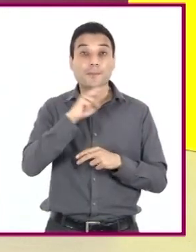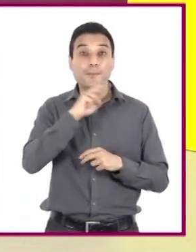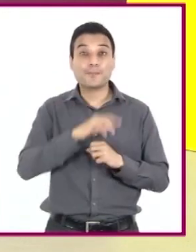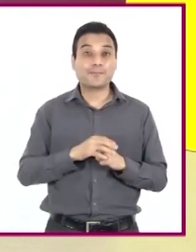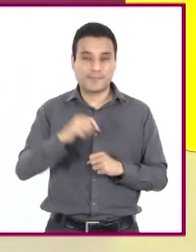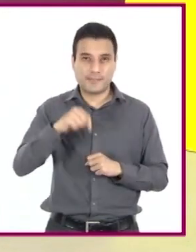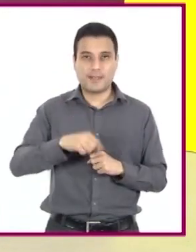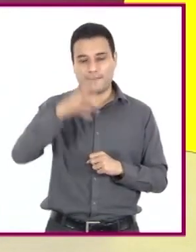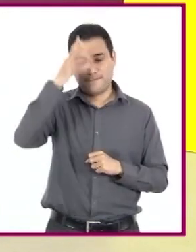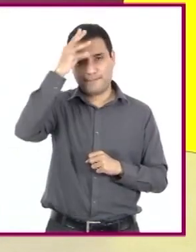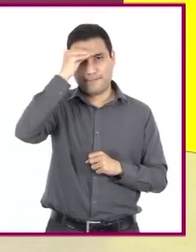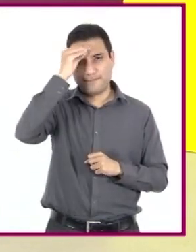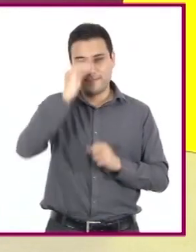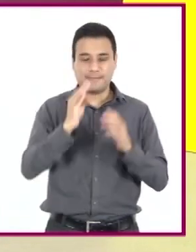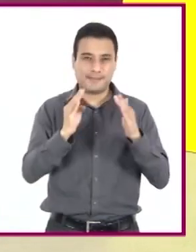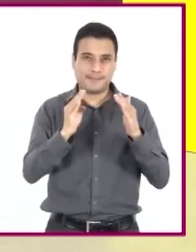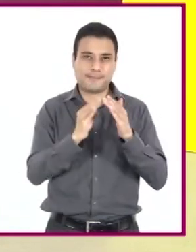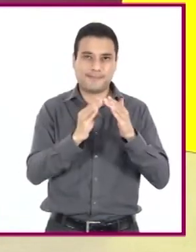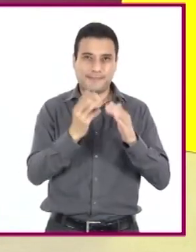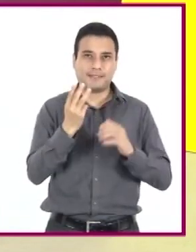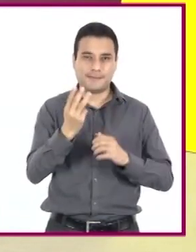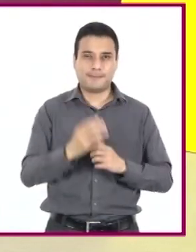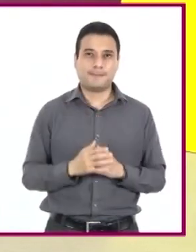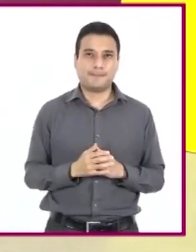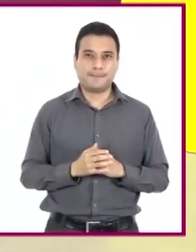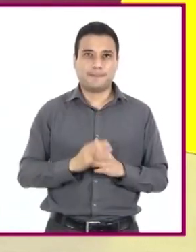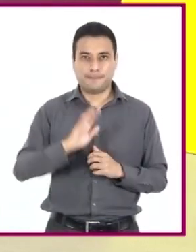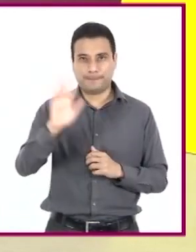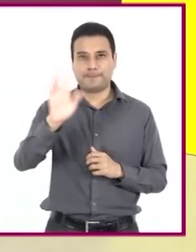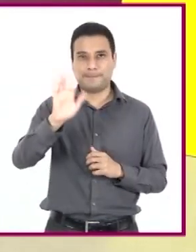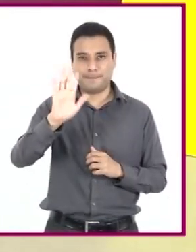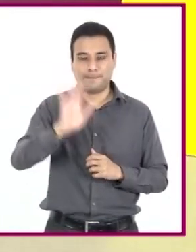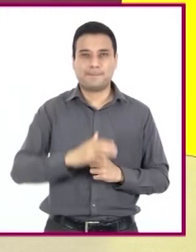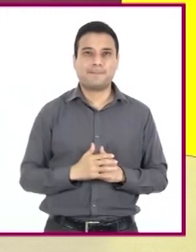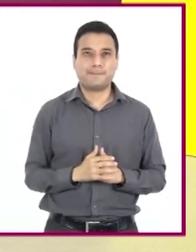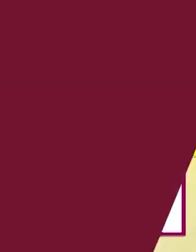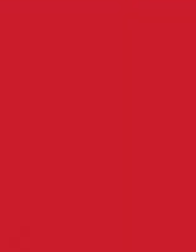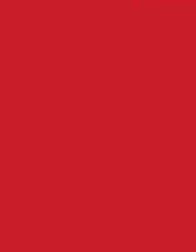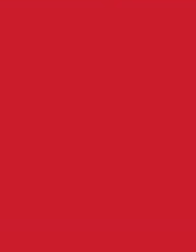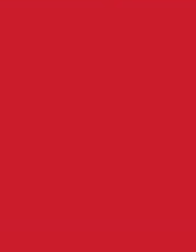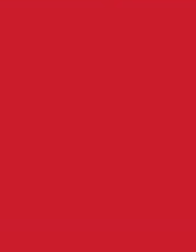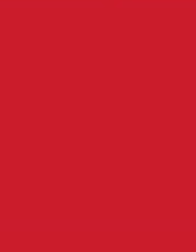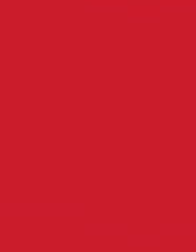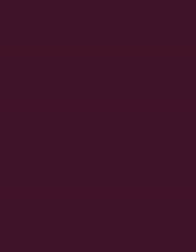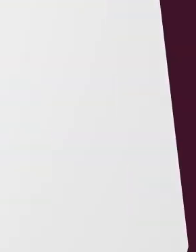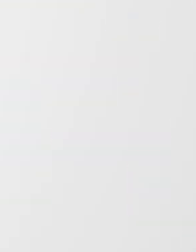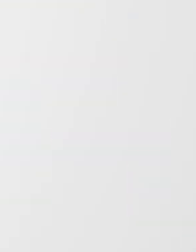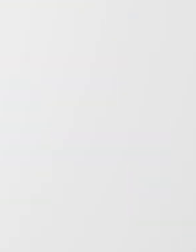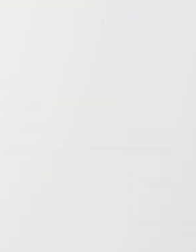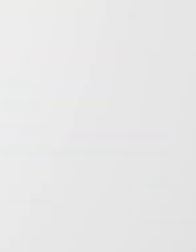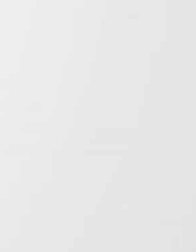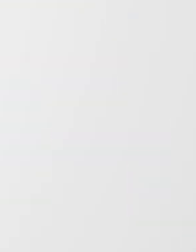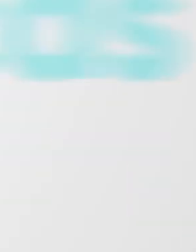pronto aquí en Aprende en Casa 3. ¡Hasta la próxima!